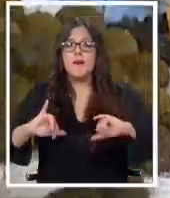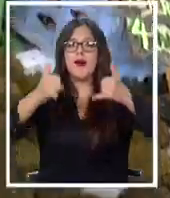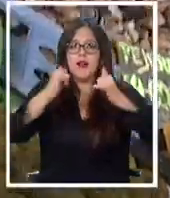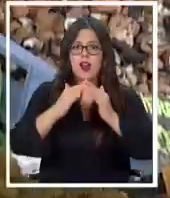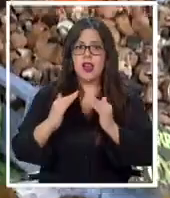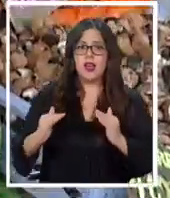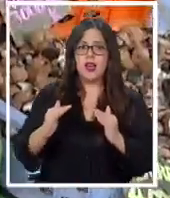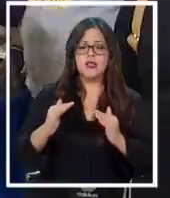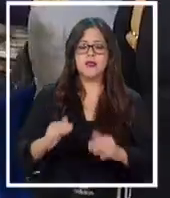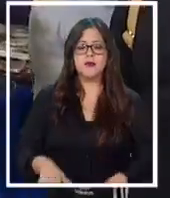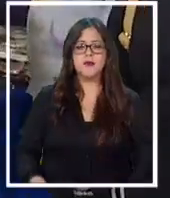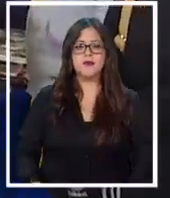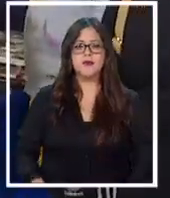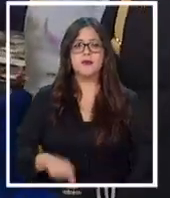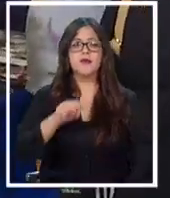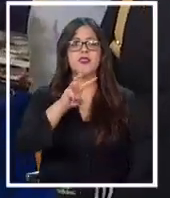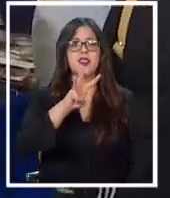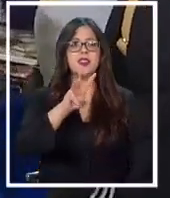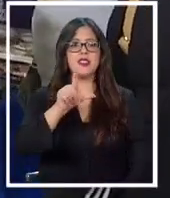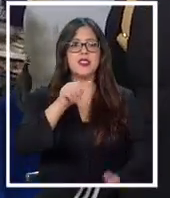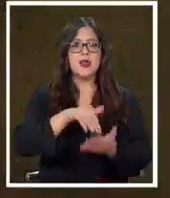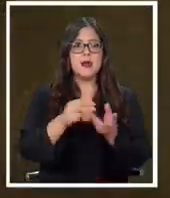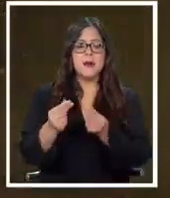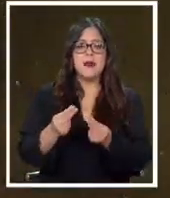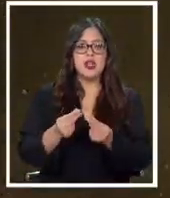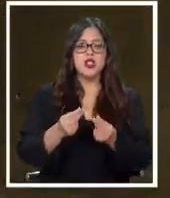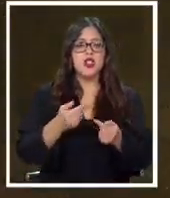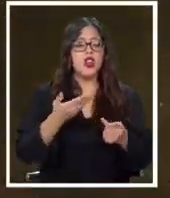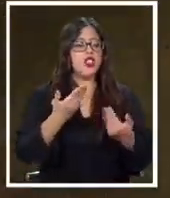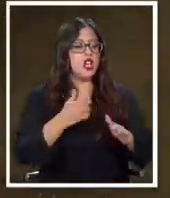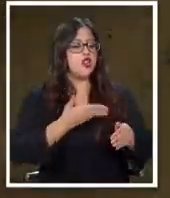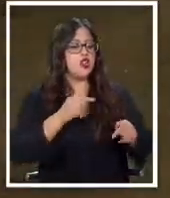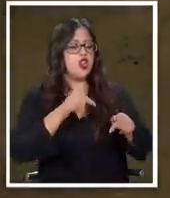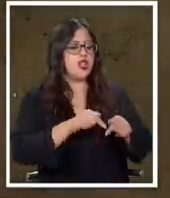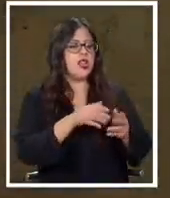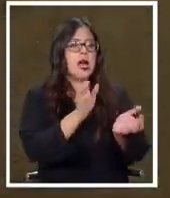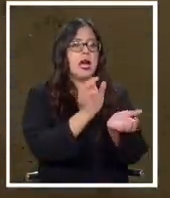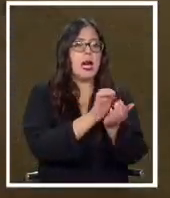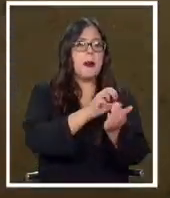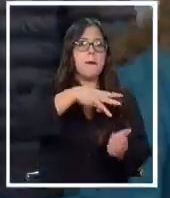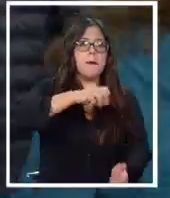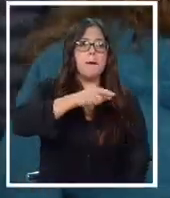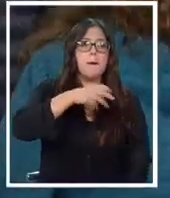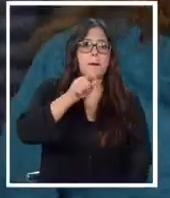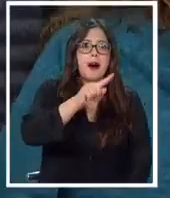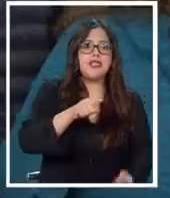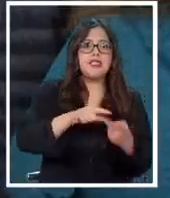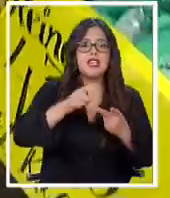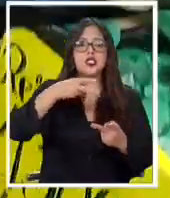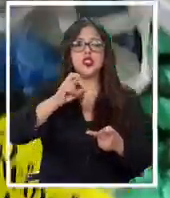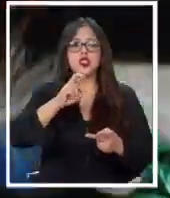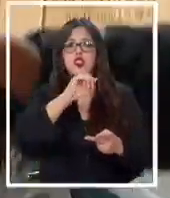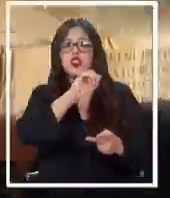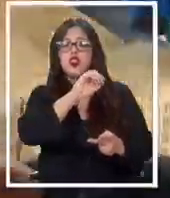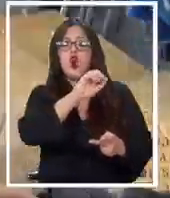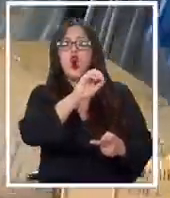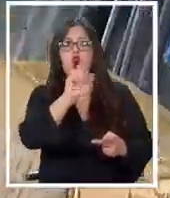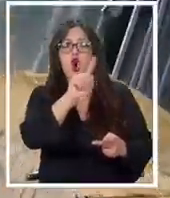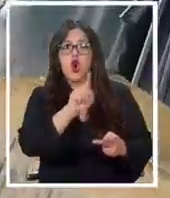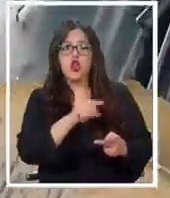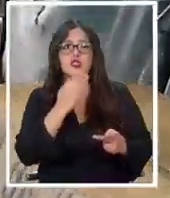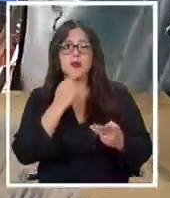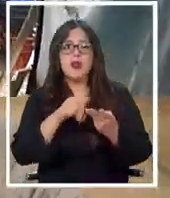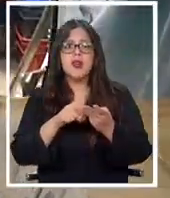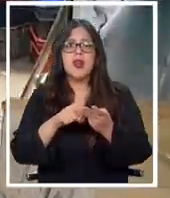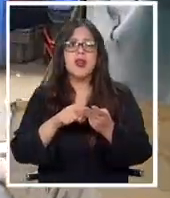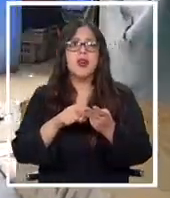casa. Llevo 37 luquitas. Me llevo machitas, choro y pescadito también. Yo encontré que subió poco porque